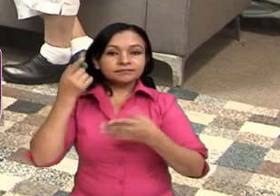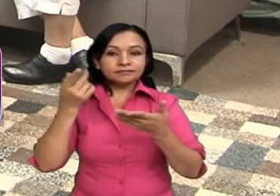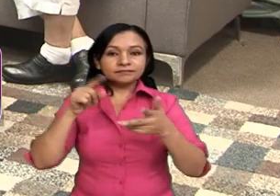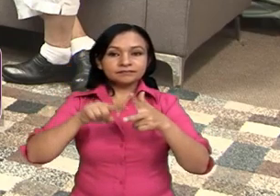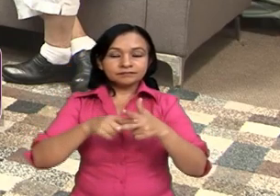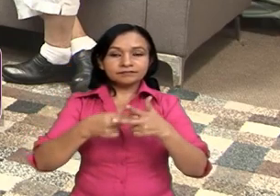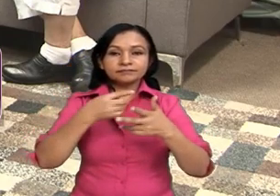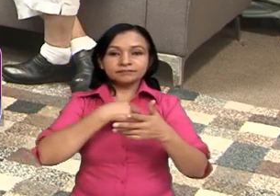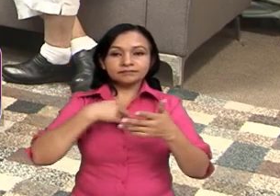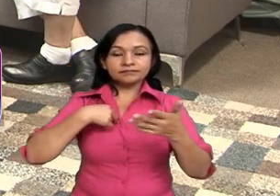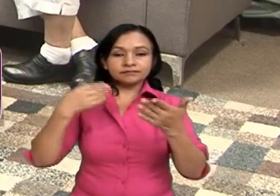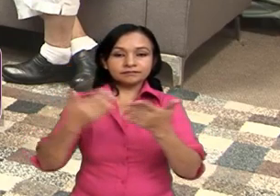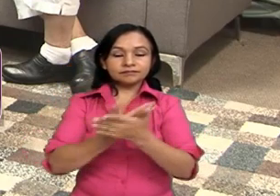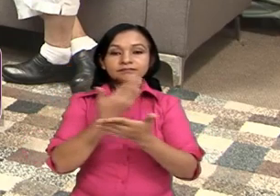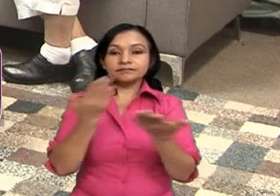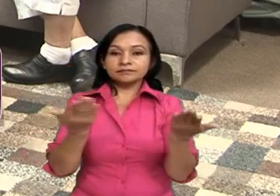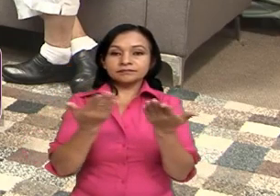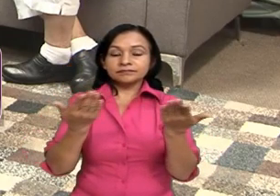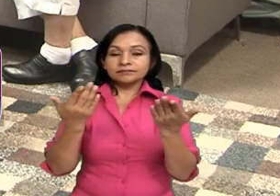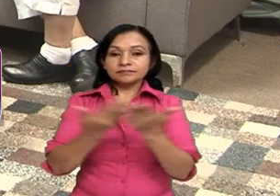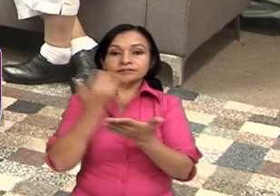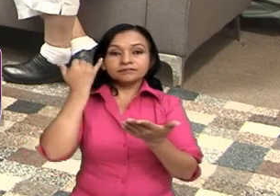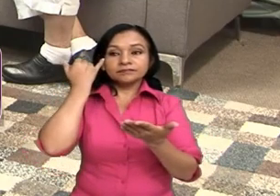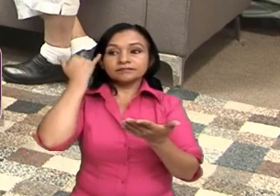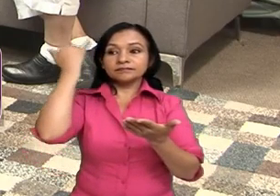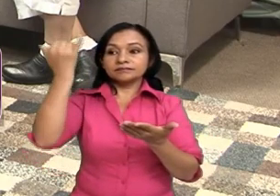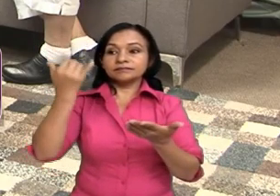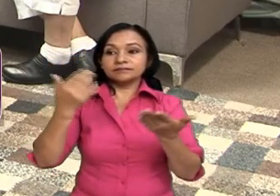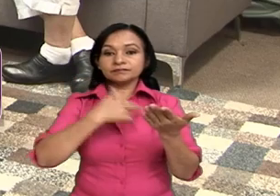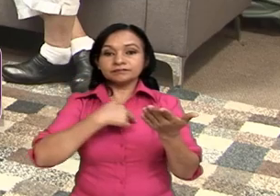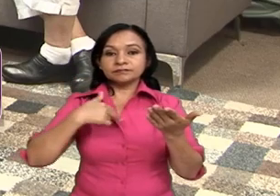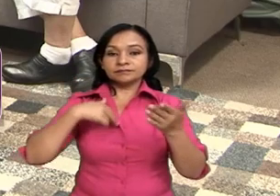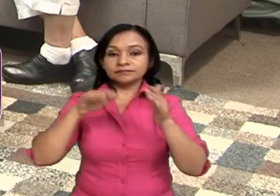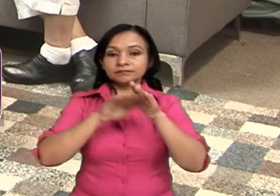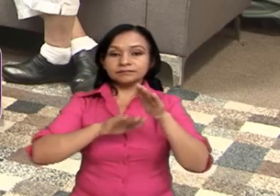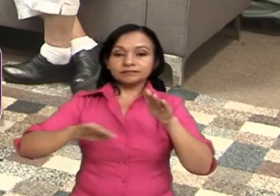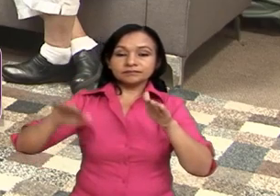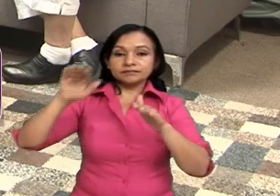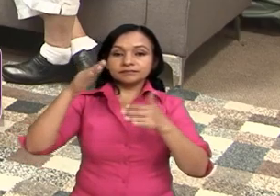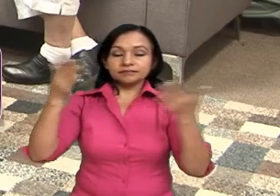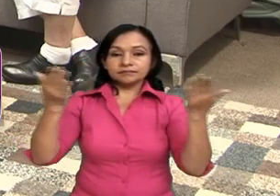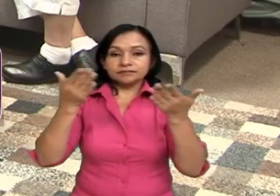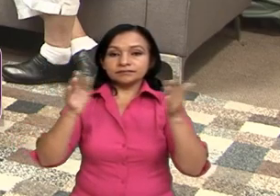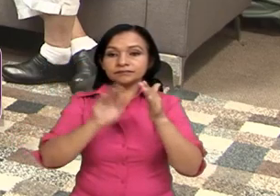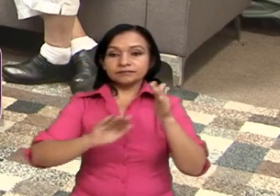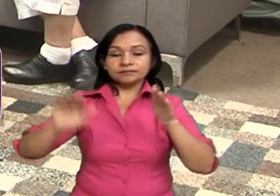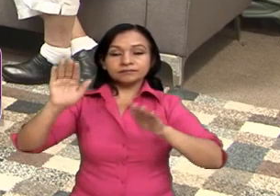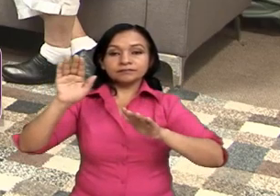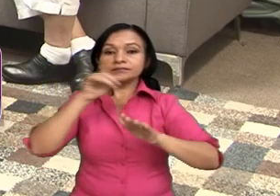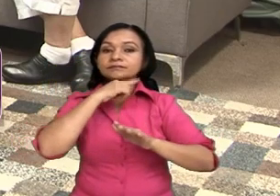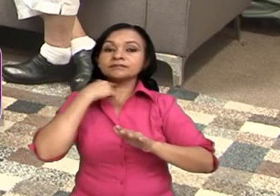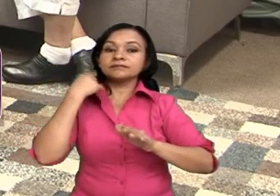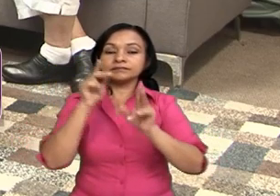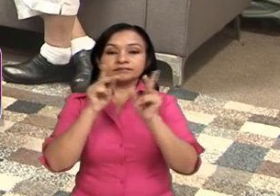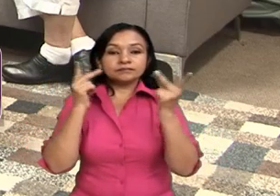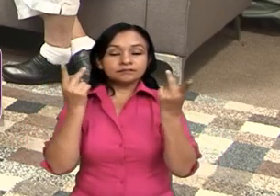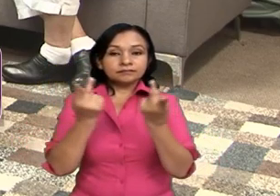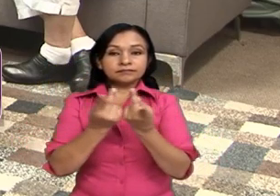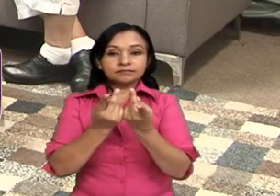la construcción de una nueva realidad con unos nuevos paradigmas que cada vez son menos holísticos y más parte de la realidad del pueblo